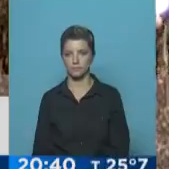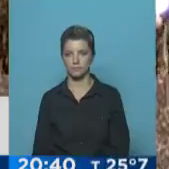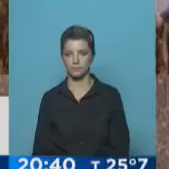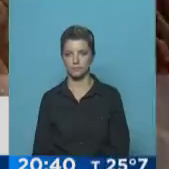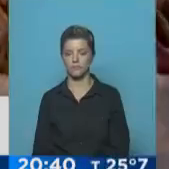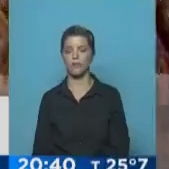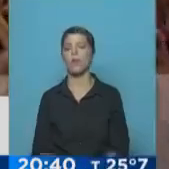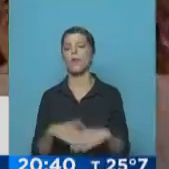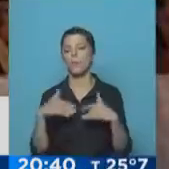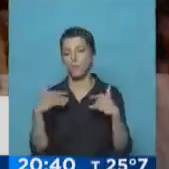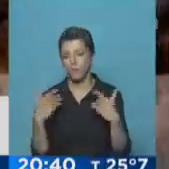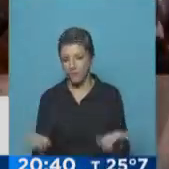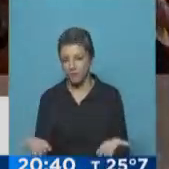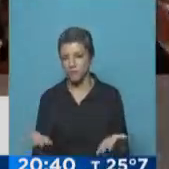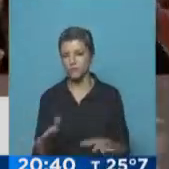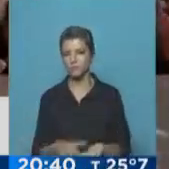Por eso,